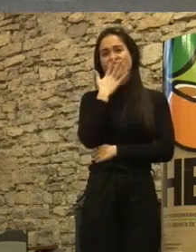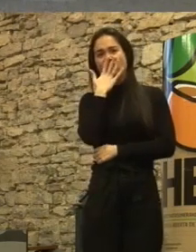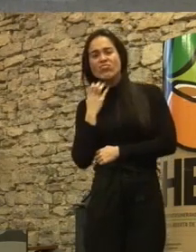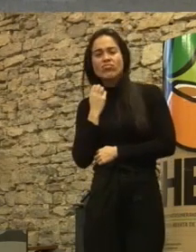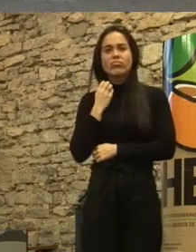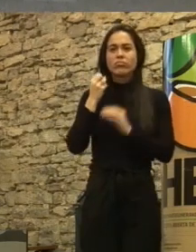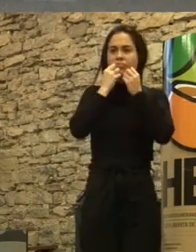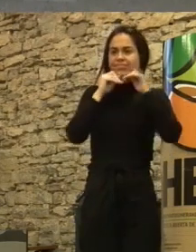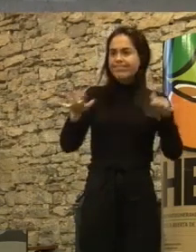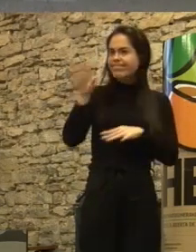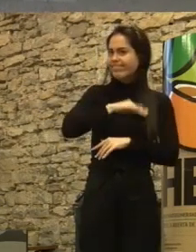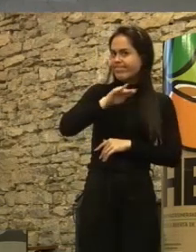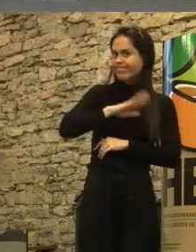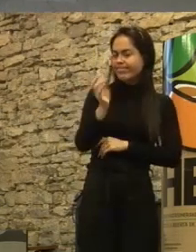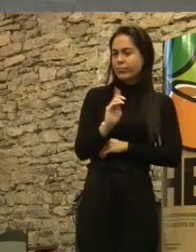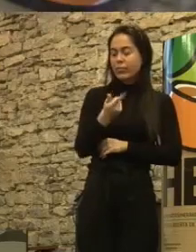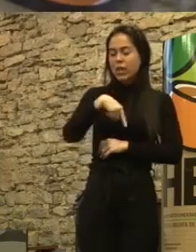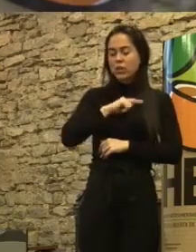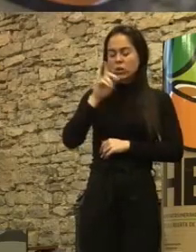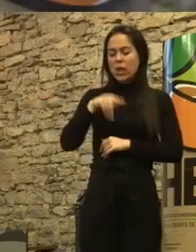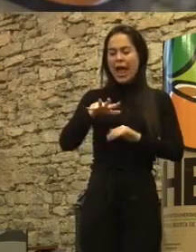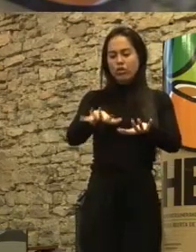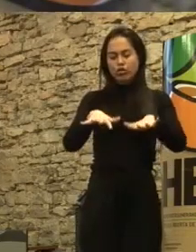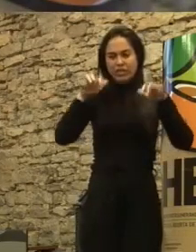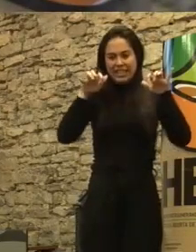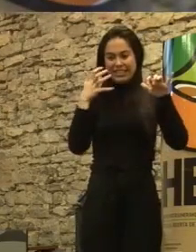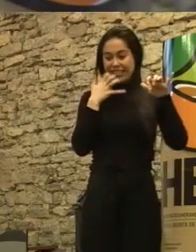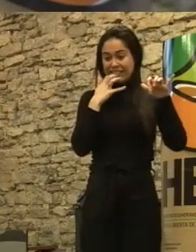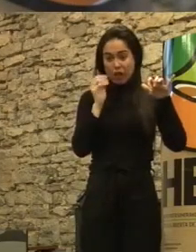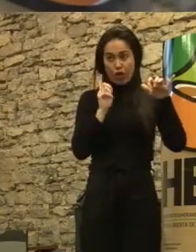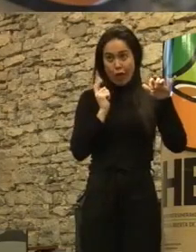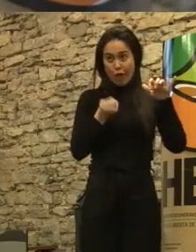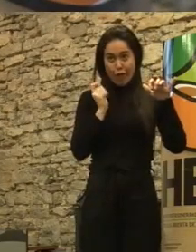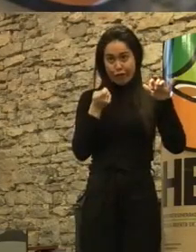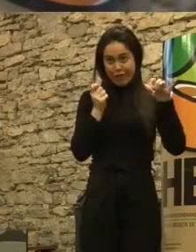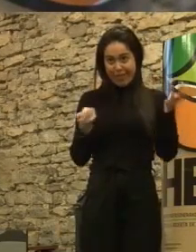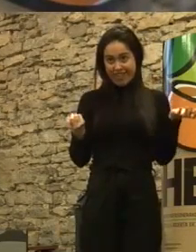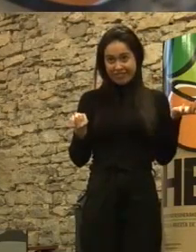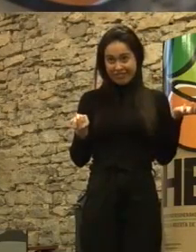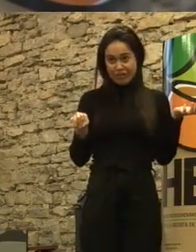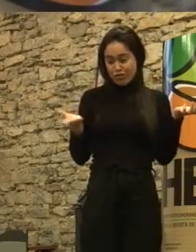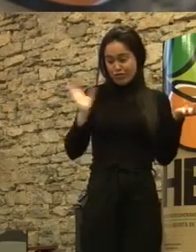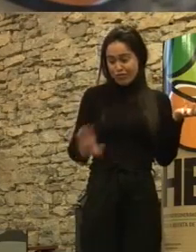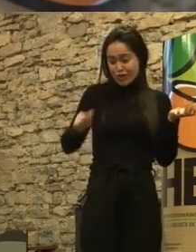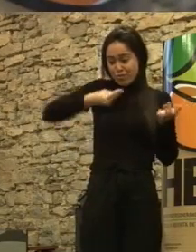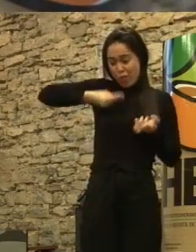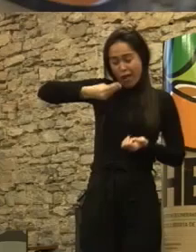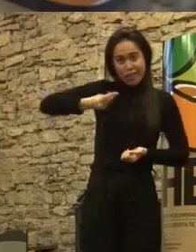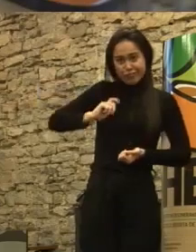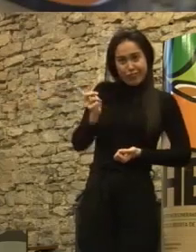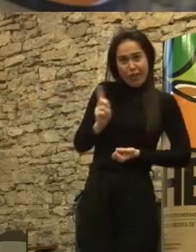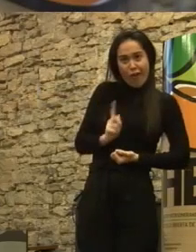además porque egoístamente, si no se cotiza por un sueldo bueno,